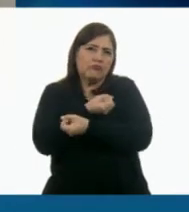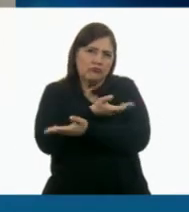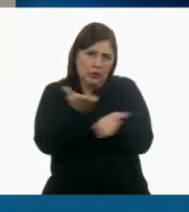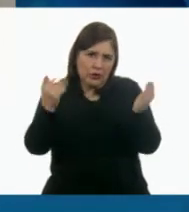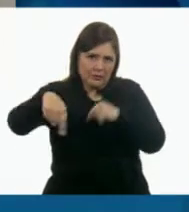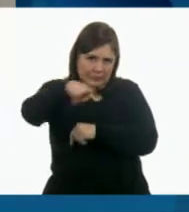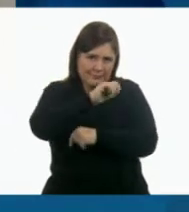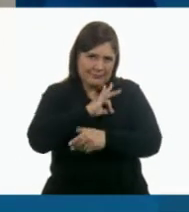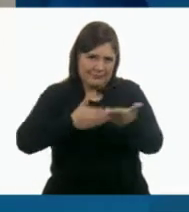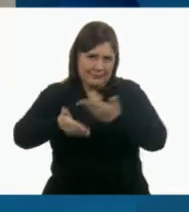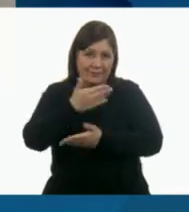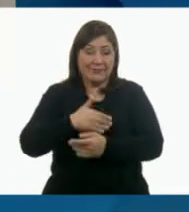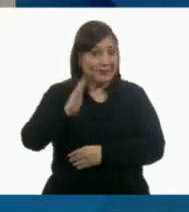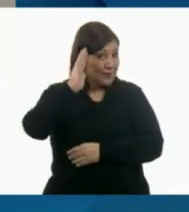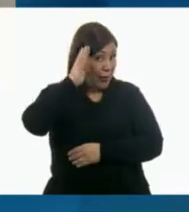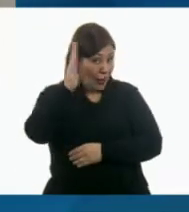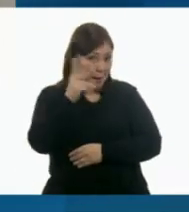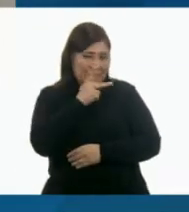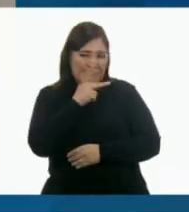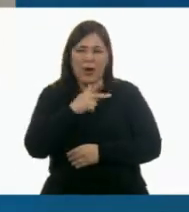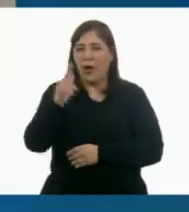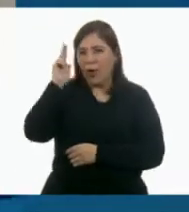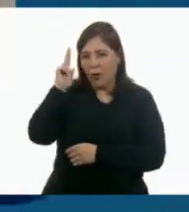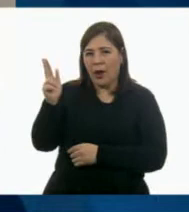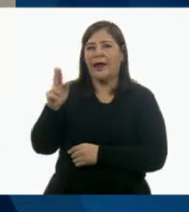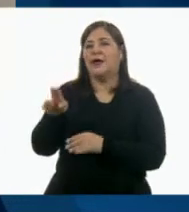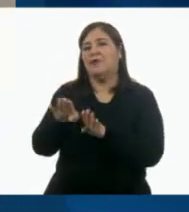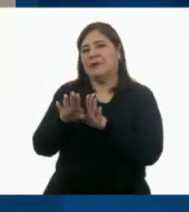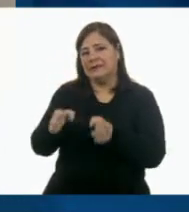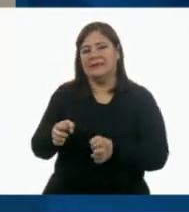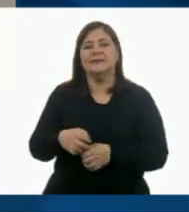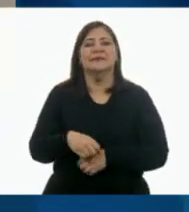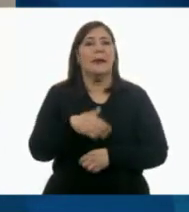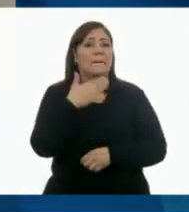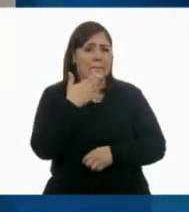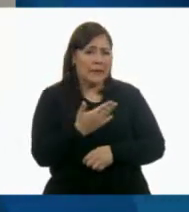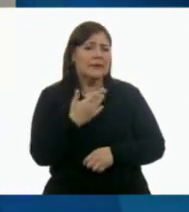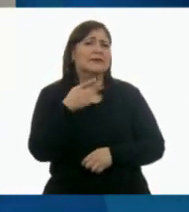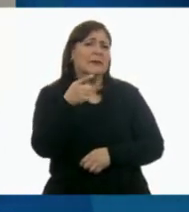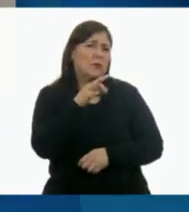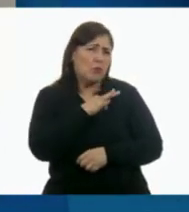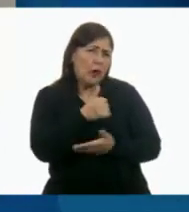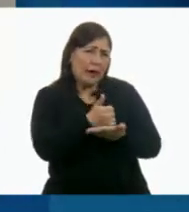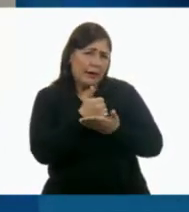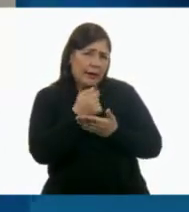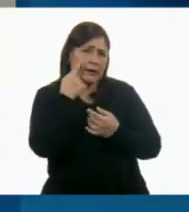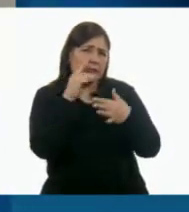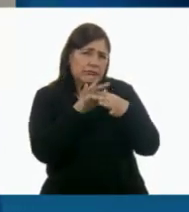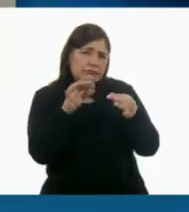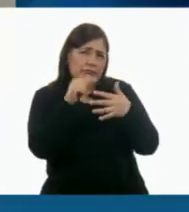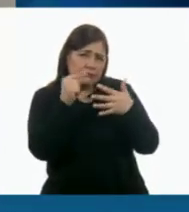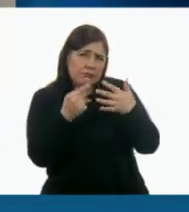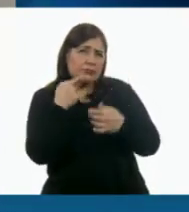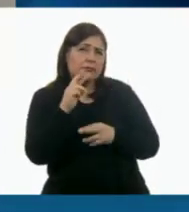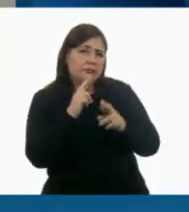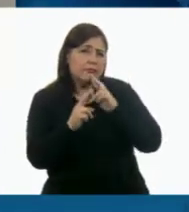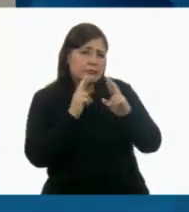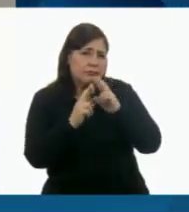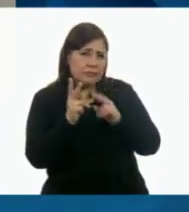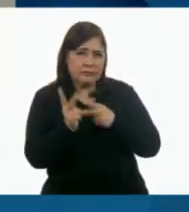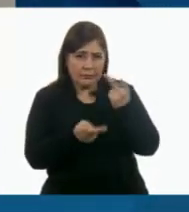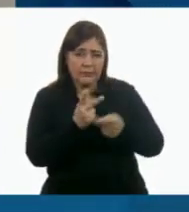ustedes. Hola, papi. Hola, mi amor, ¿cómo estás? Bien, papi. ¿Por favor podrías contestar unas preguntas? Claro que sí,